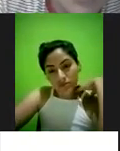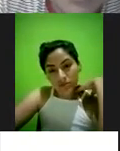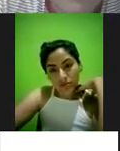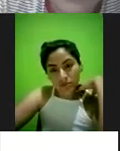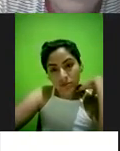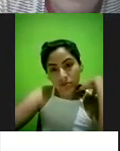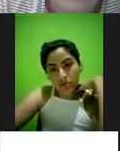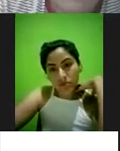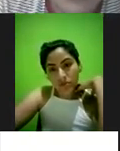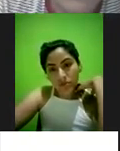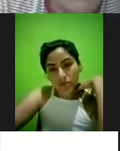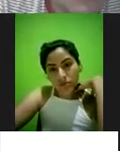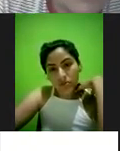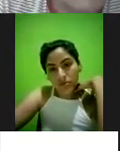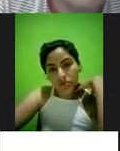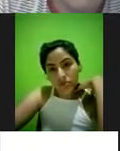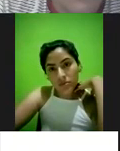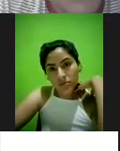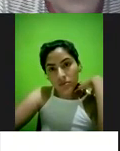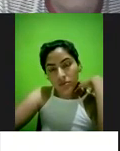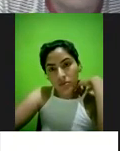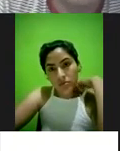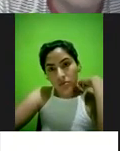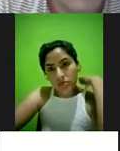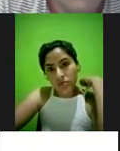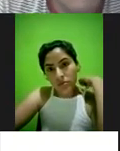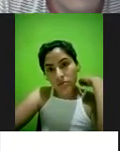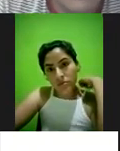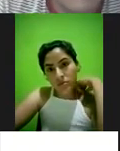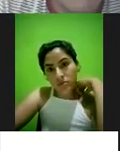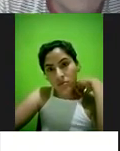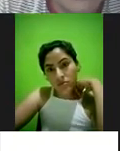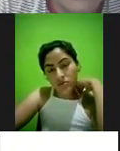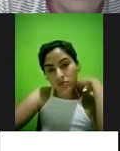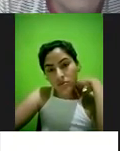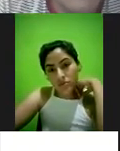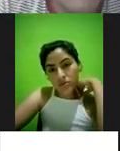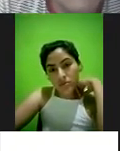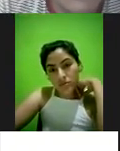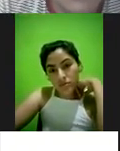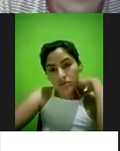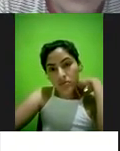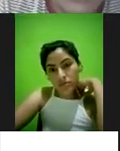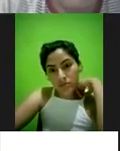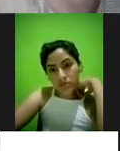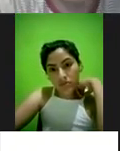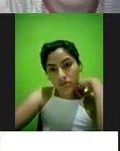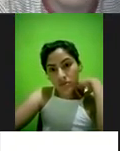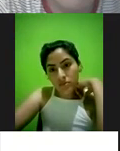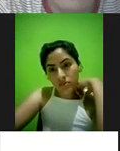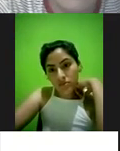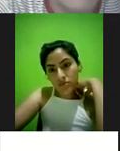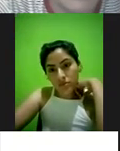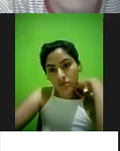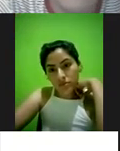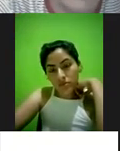está claro lo que es el sistema tegumentario y cuál es su componente y cuáles son sus funciones, ¿no? Chicos, aquí les explico así